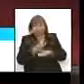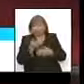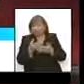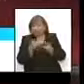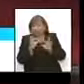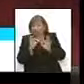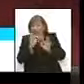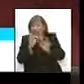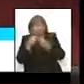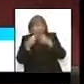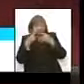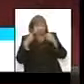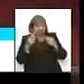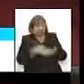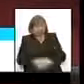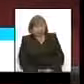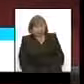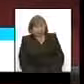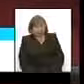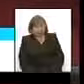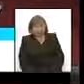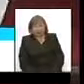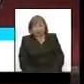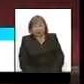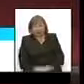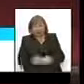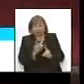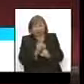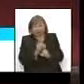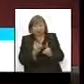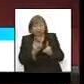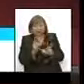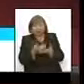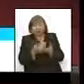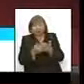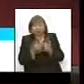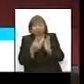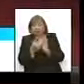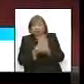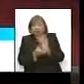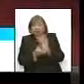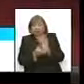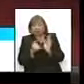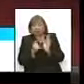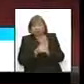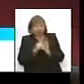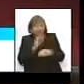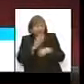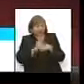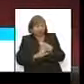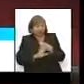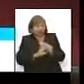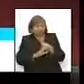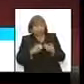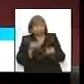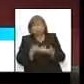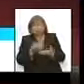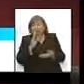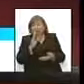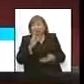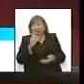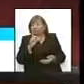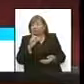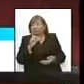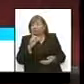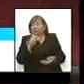o populistas, habíamos tenido democracias populares en el sentido de respaldo popular amplio, Belaúnde fue una de esas